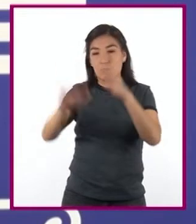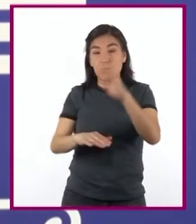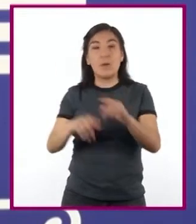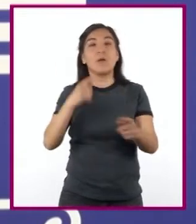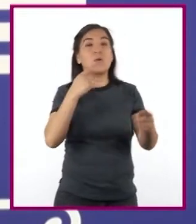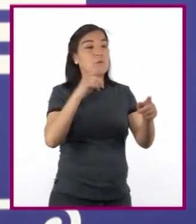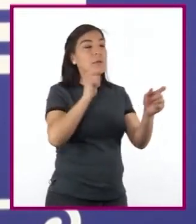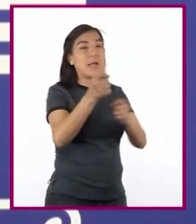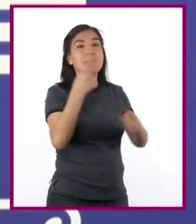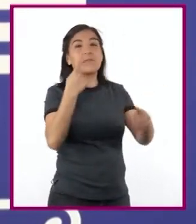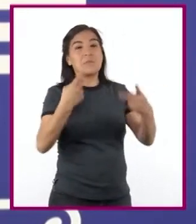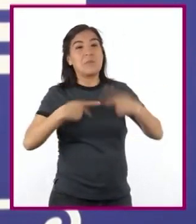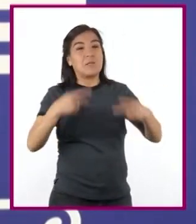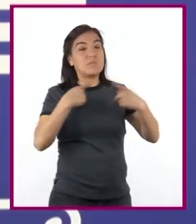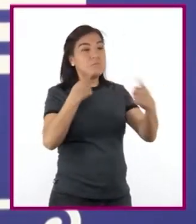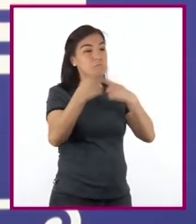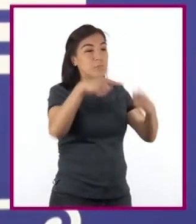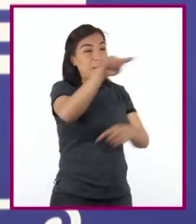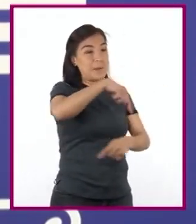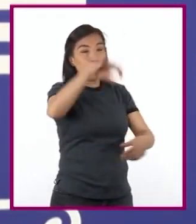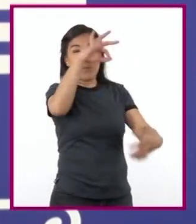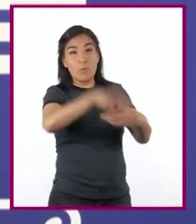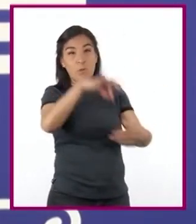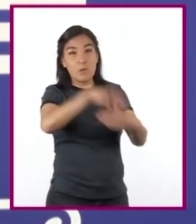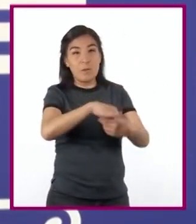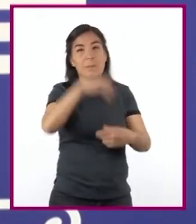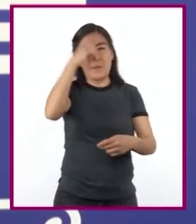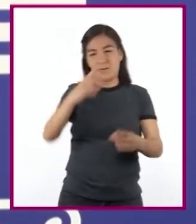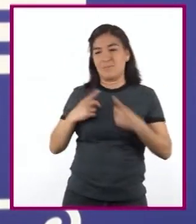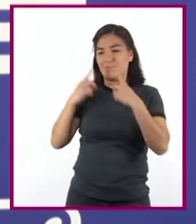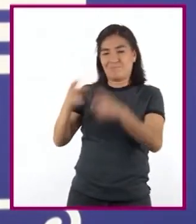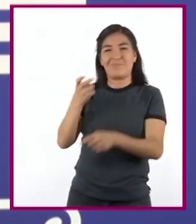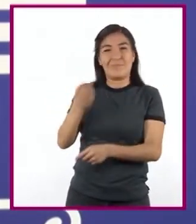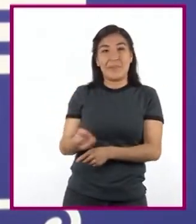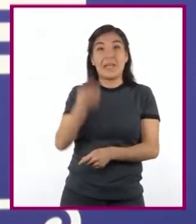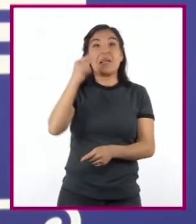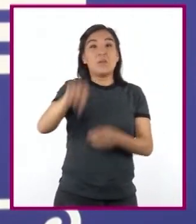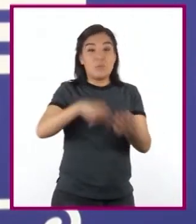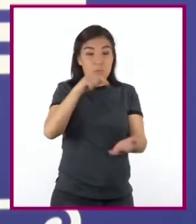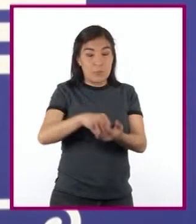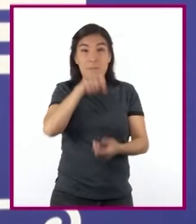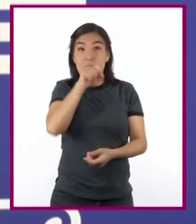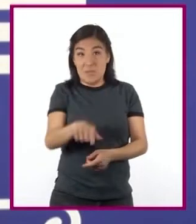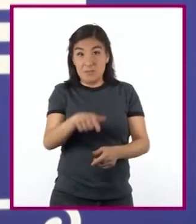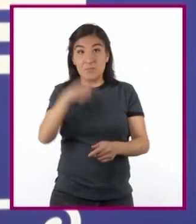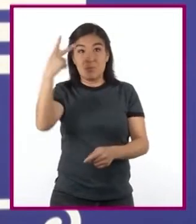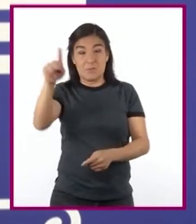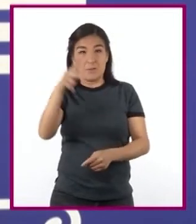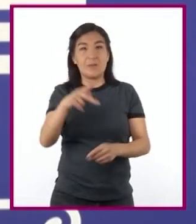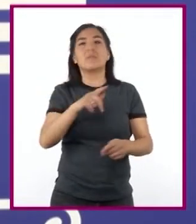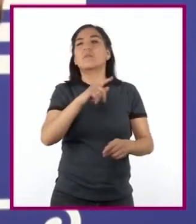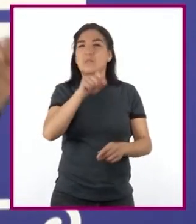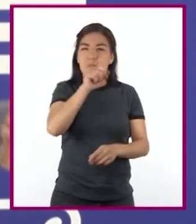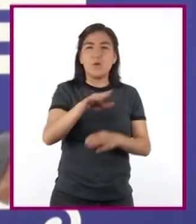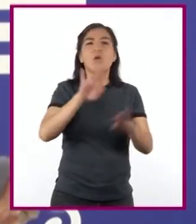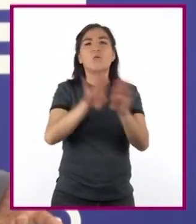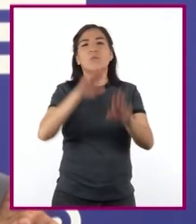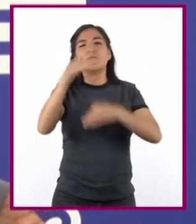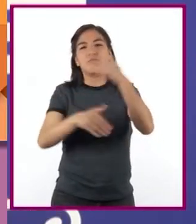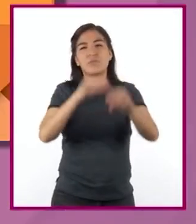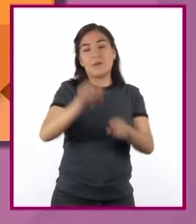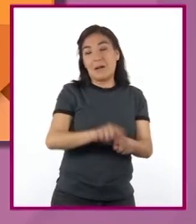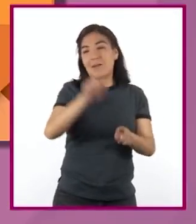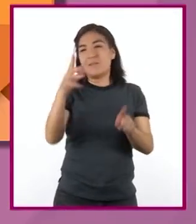ciudadanos. Este proceso influyó no solo en el continente, también lo hizo en el proceso